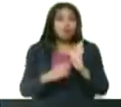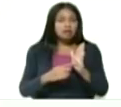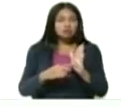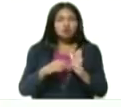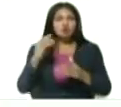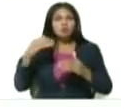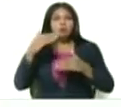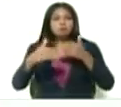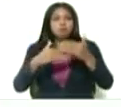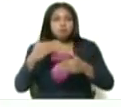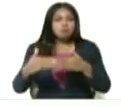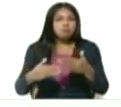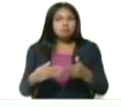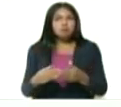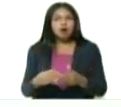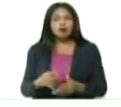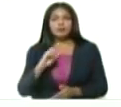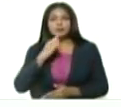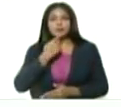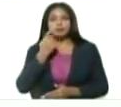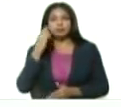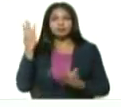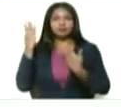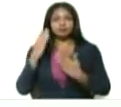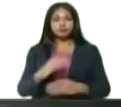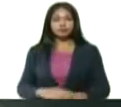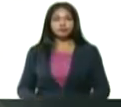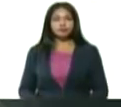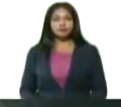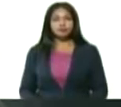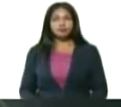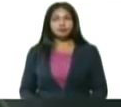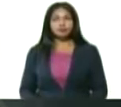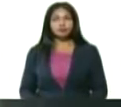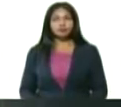cómo evoluciona, general en jefe Vladimir Padrino? Comandante en jefe,